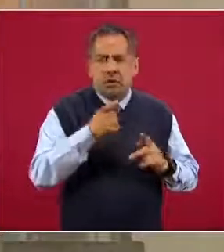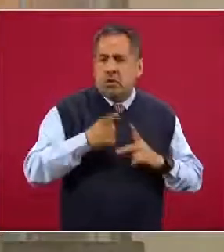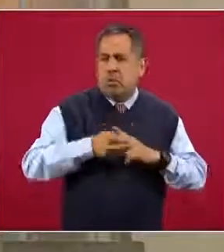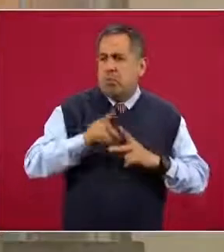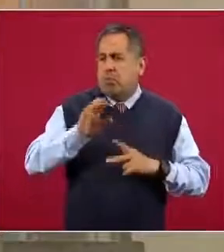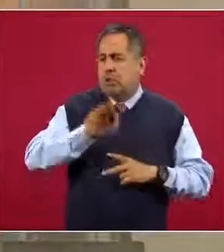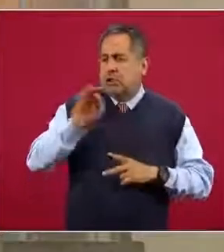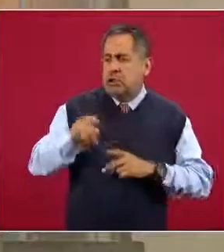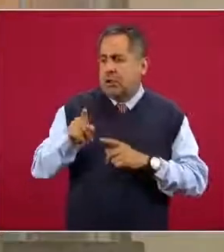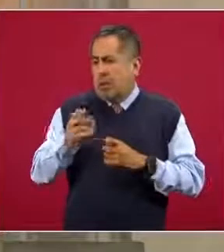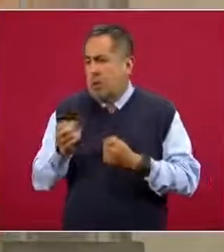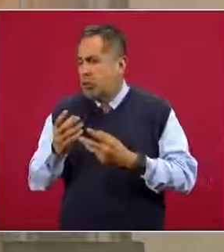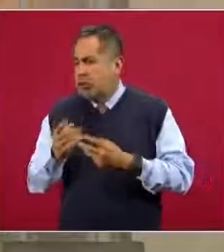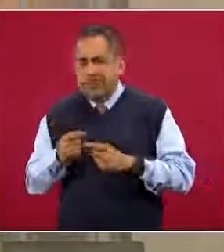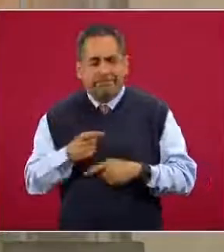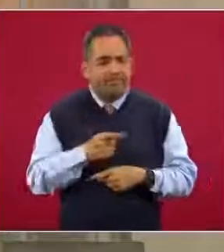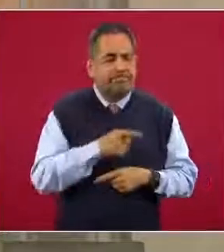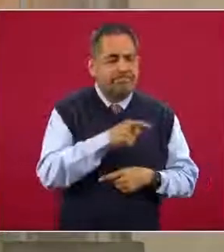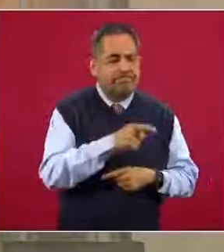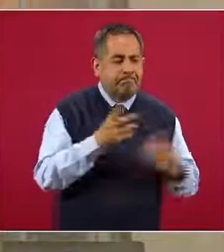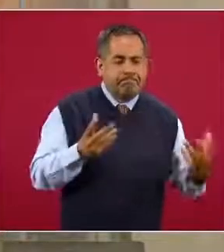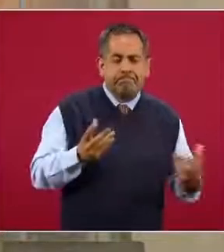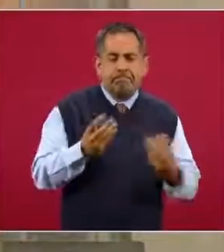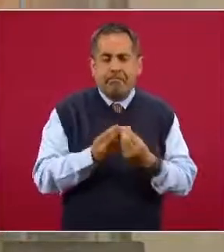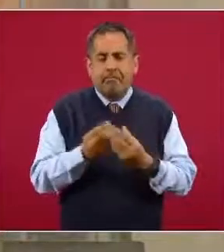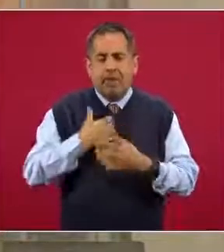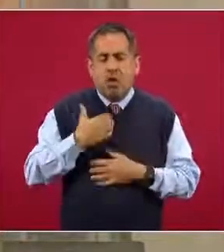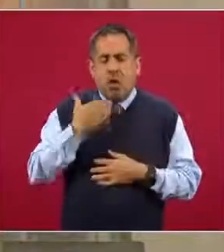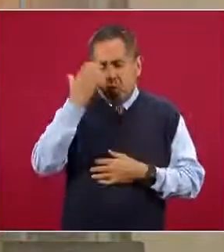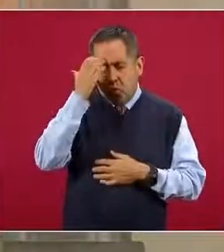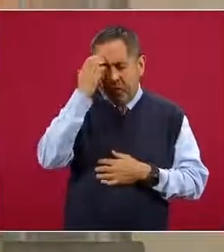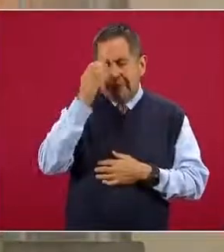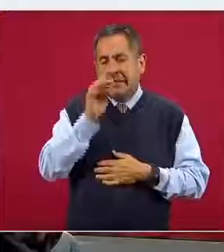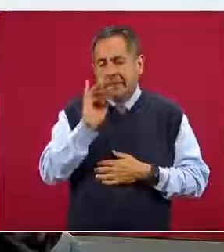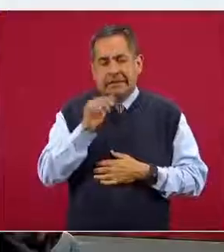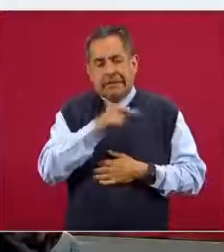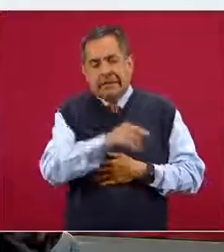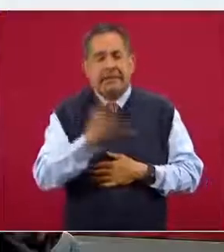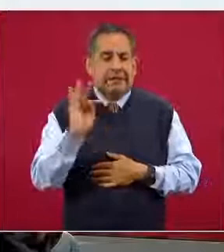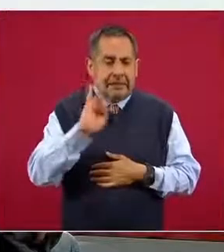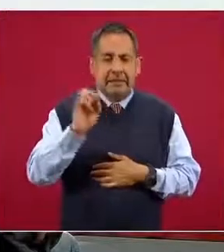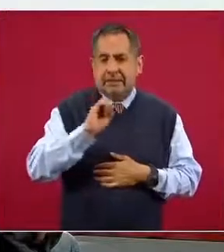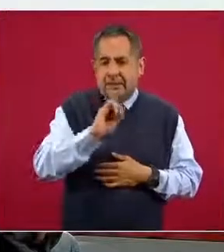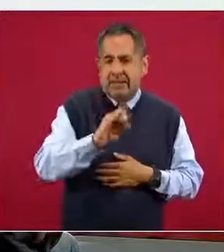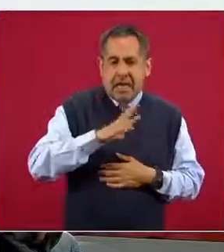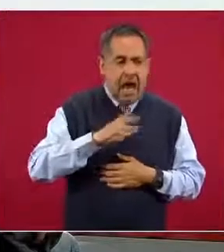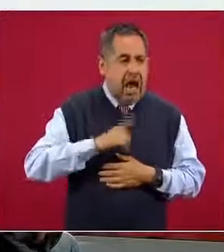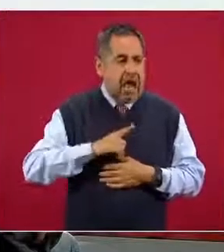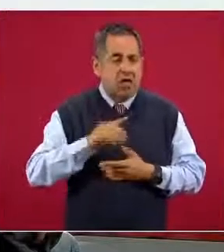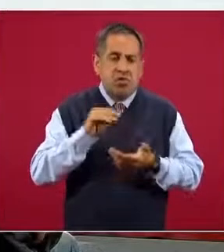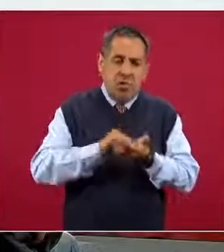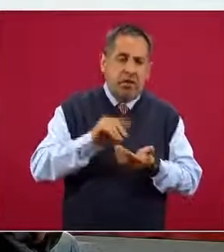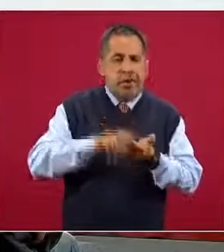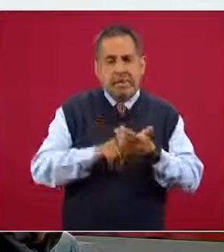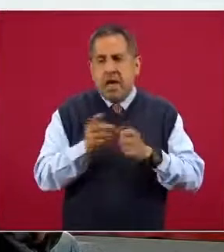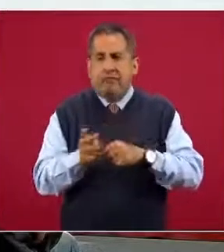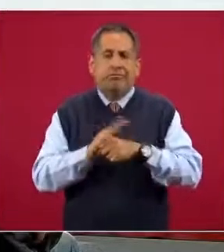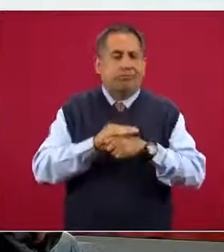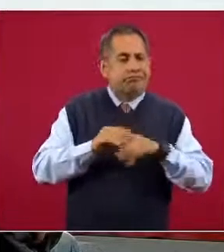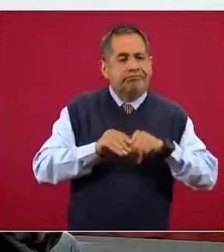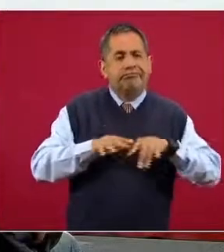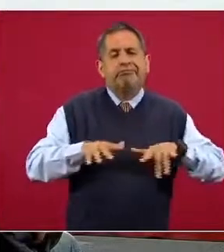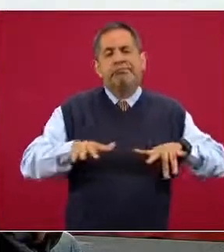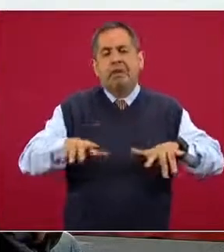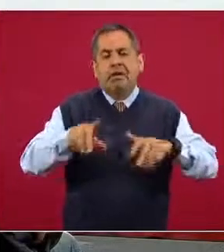de positividad, contribuyen a poder conocer cuál es el perfil epidemiológico y el comportamiento que